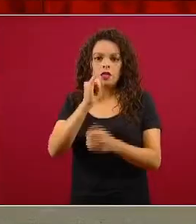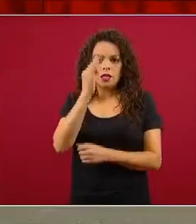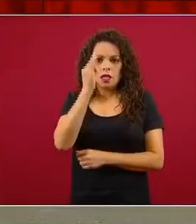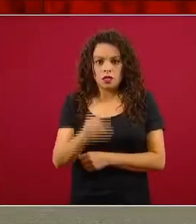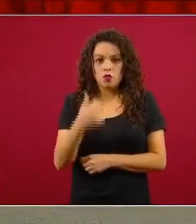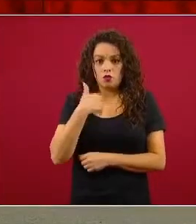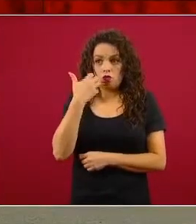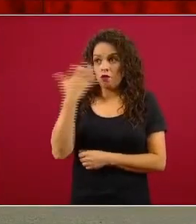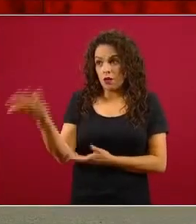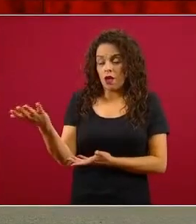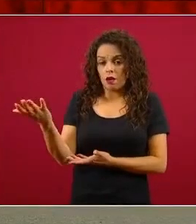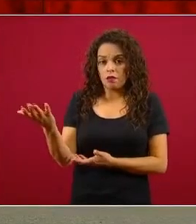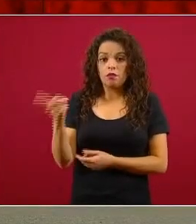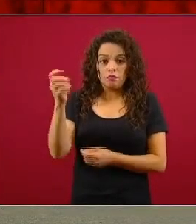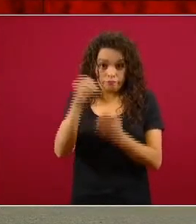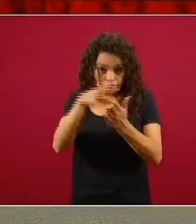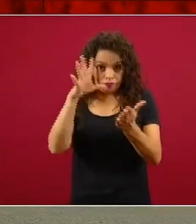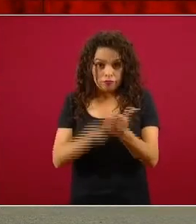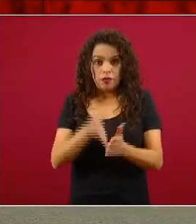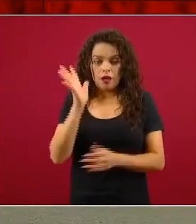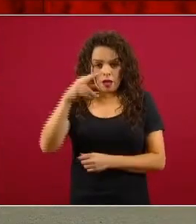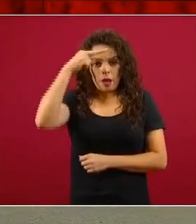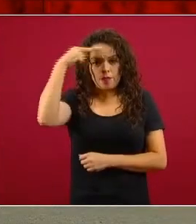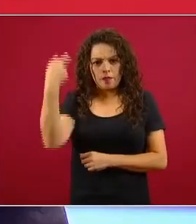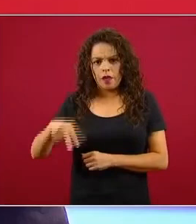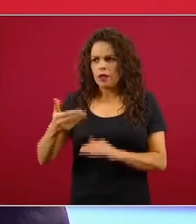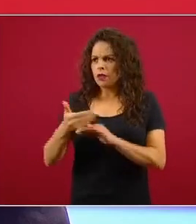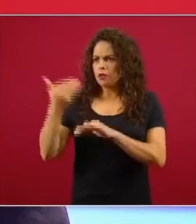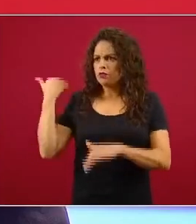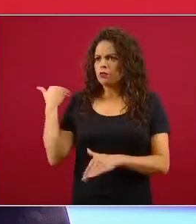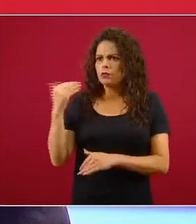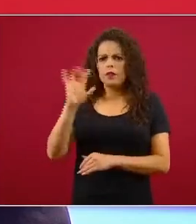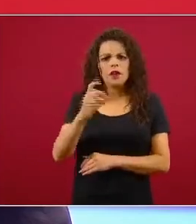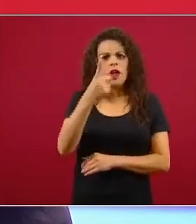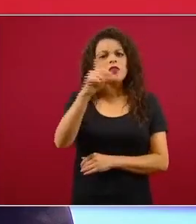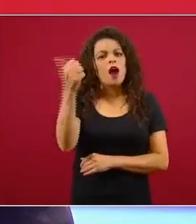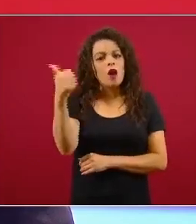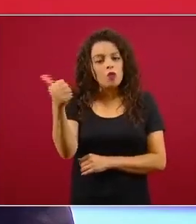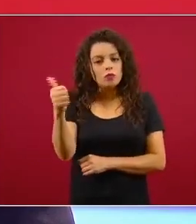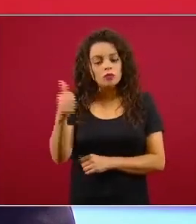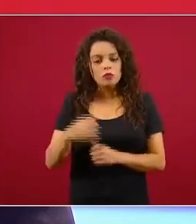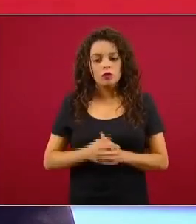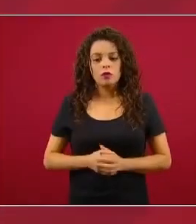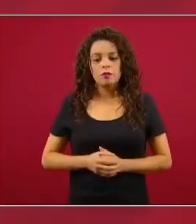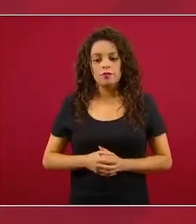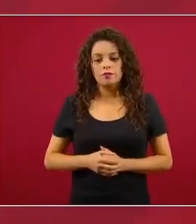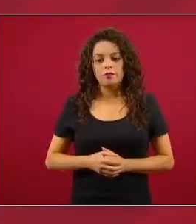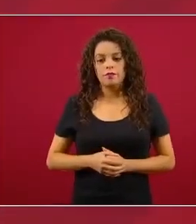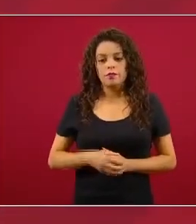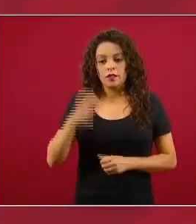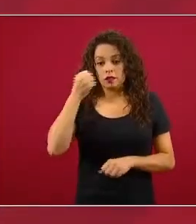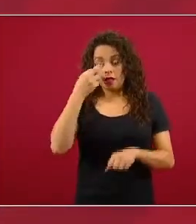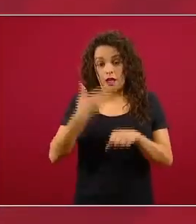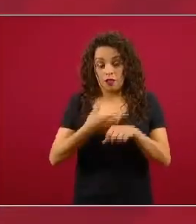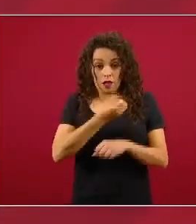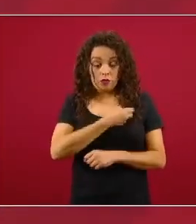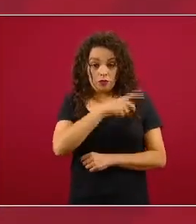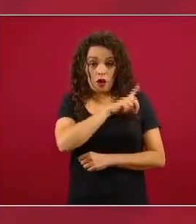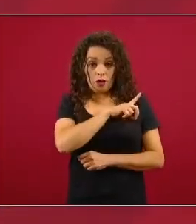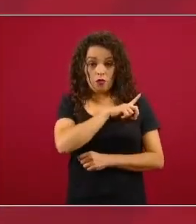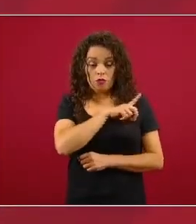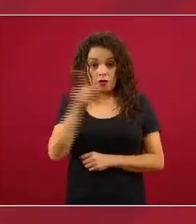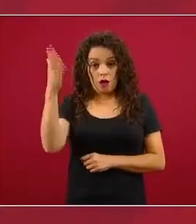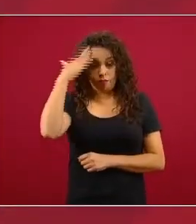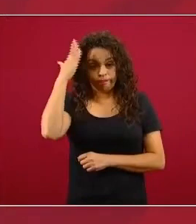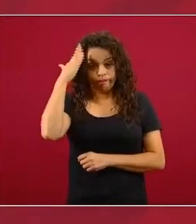México se suscribió a la intención de tenerlas. El pasado 31 de agosto, el secretario de Salud, como la